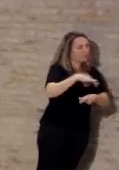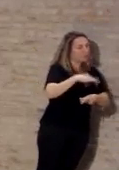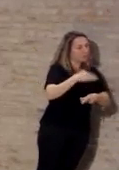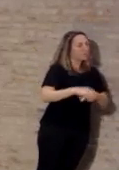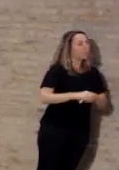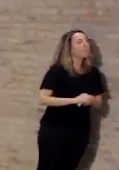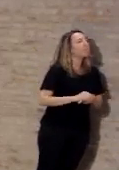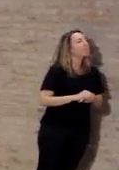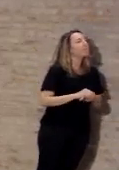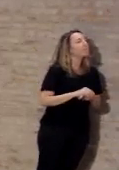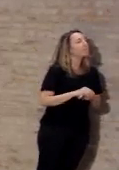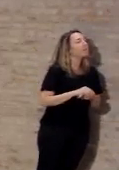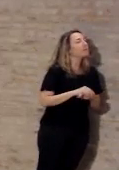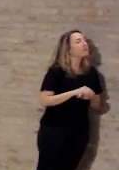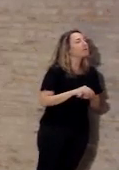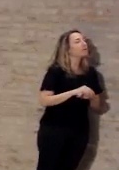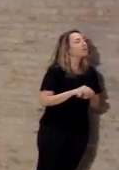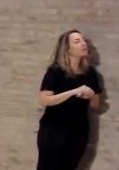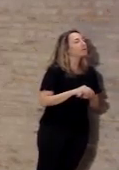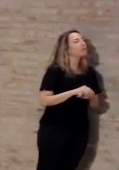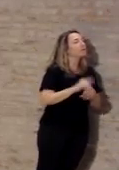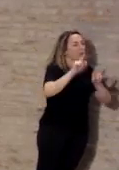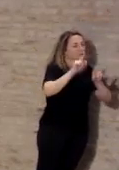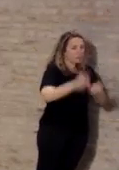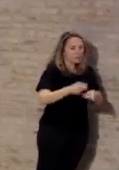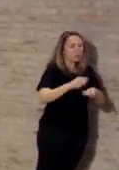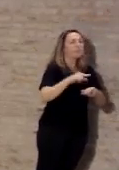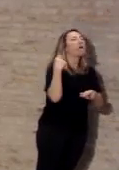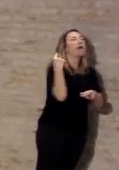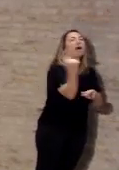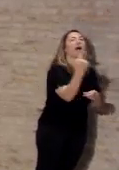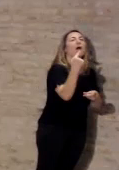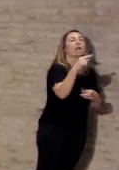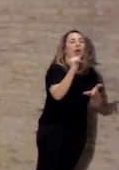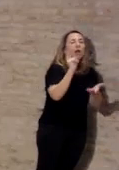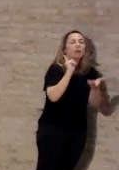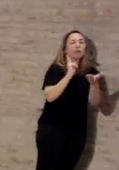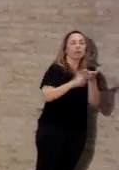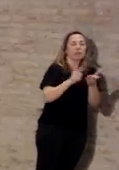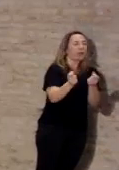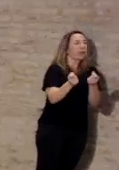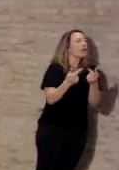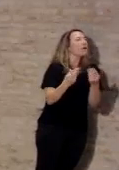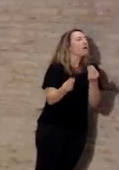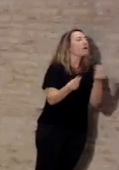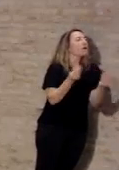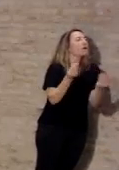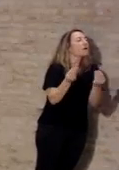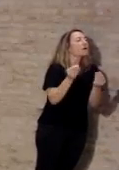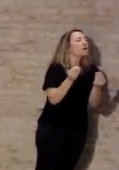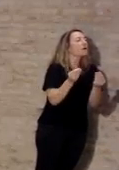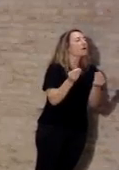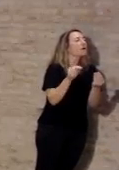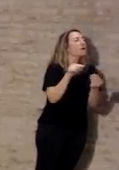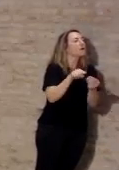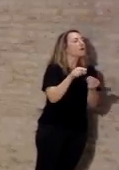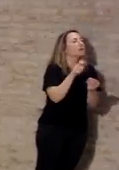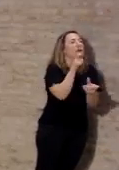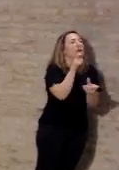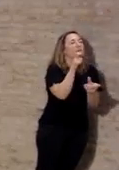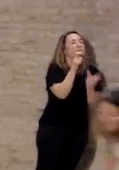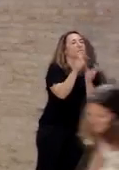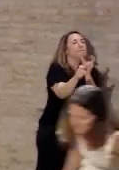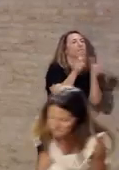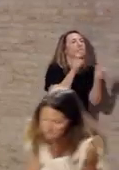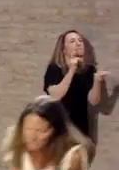desde el punto de vista de ellas Este pero hablaban de autonomía hablaban de decisión y que son palabras